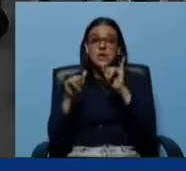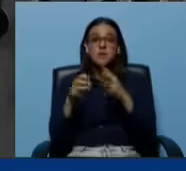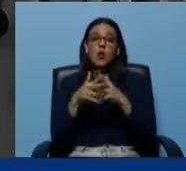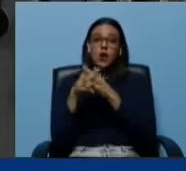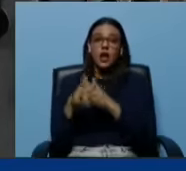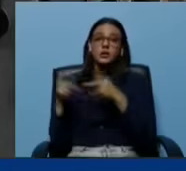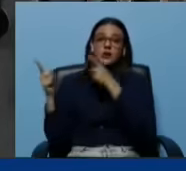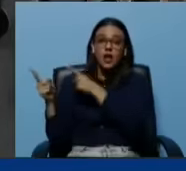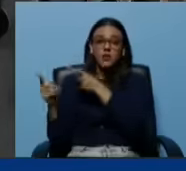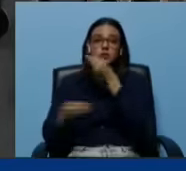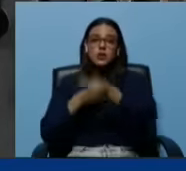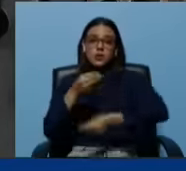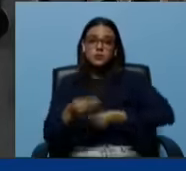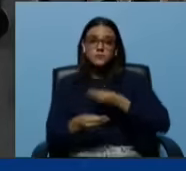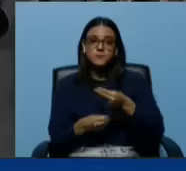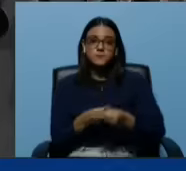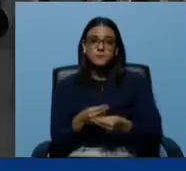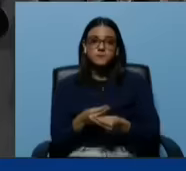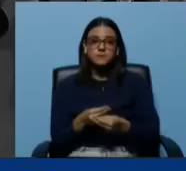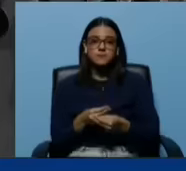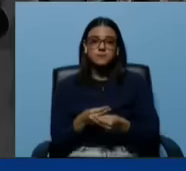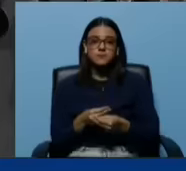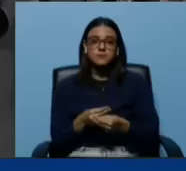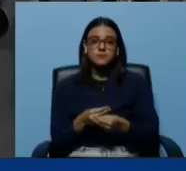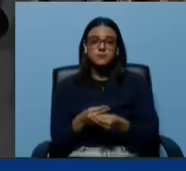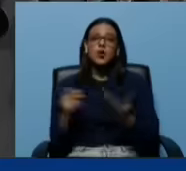1953, los Estados Unidos de América,